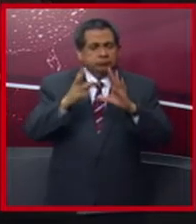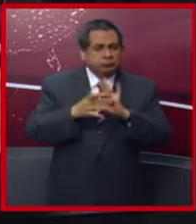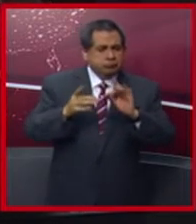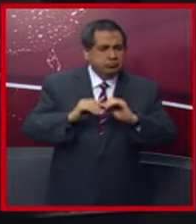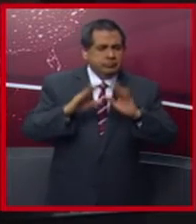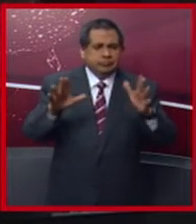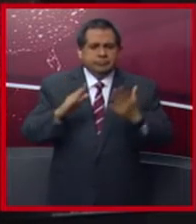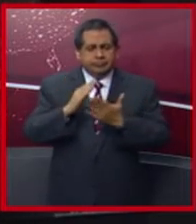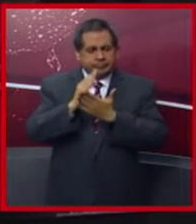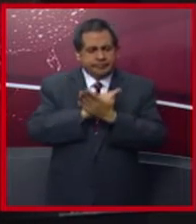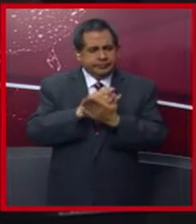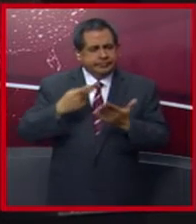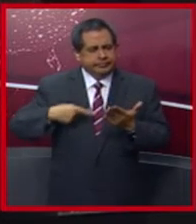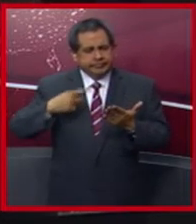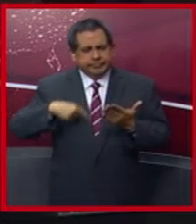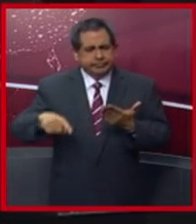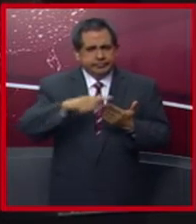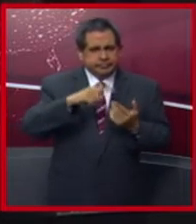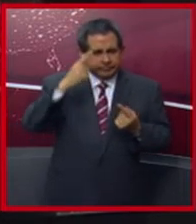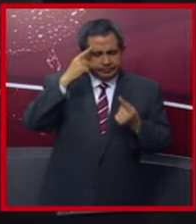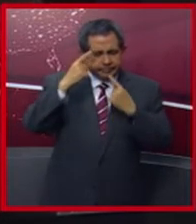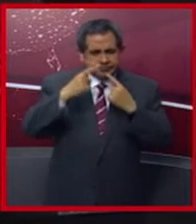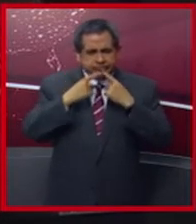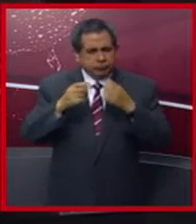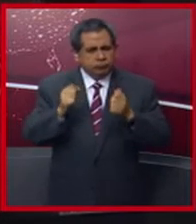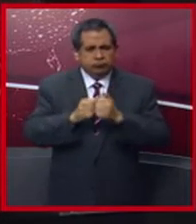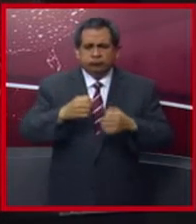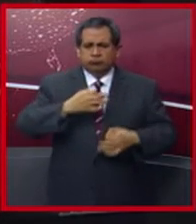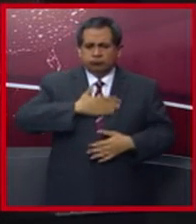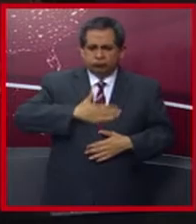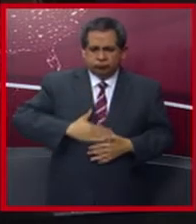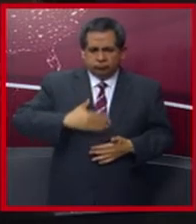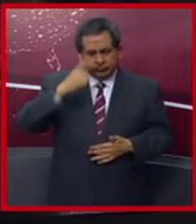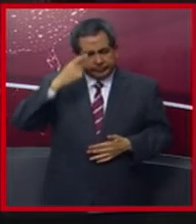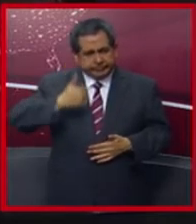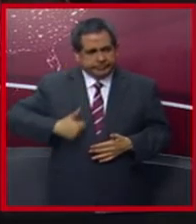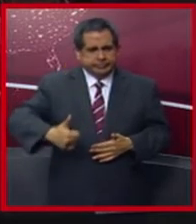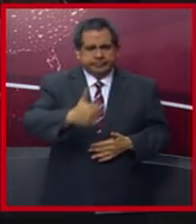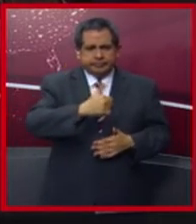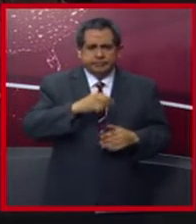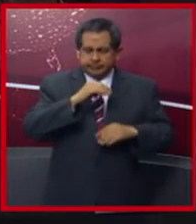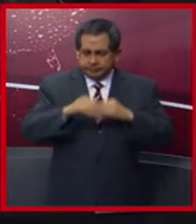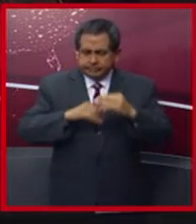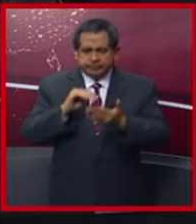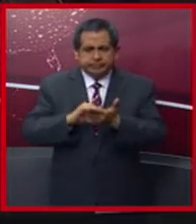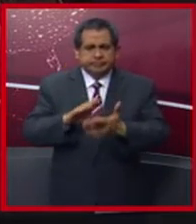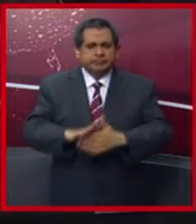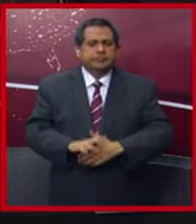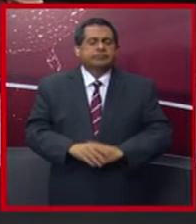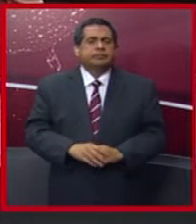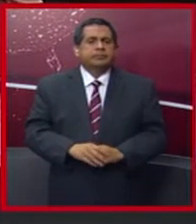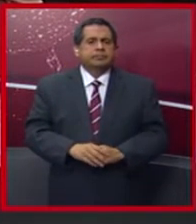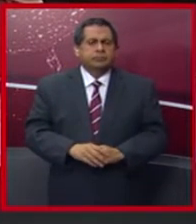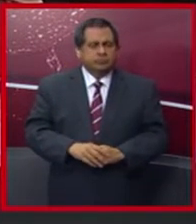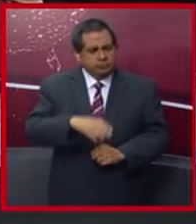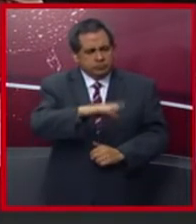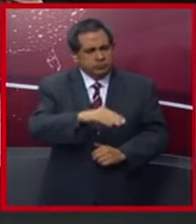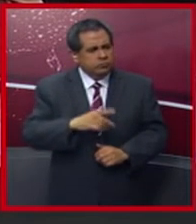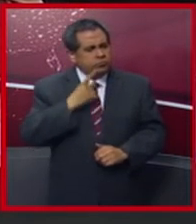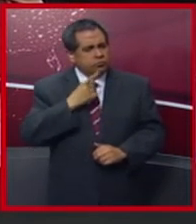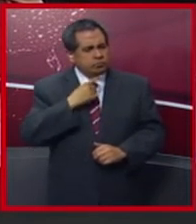sin desgaste de las partes, con la conciliación justa para cada uno de ellos, habrá que implementarse. Y diputada, también en